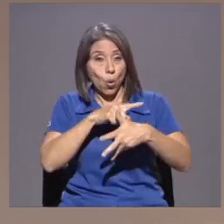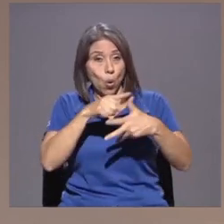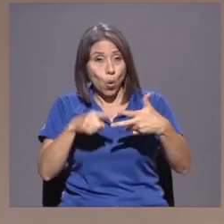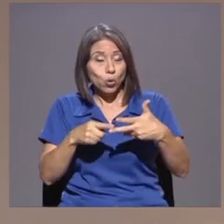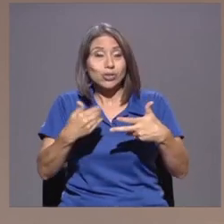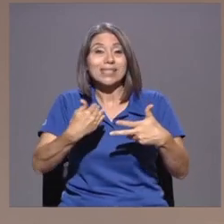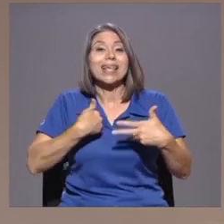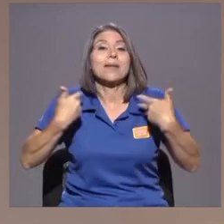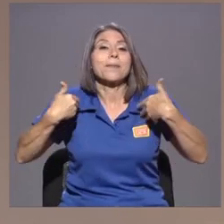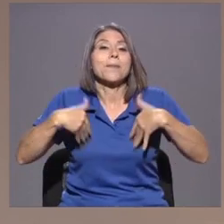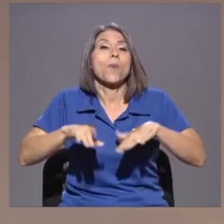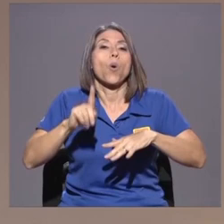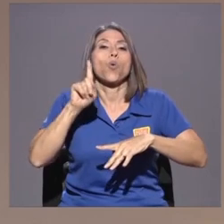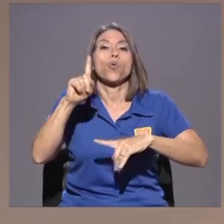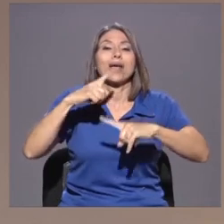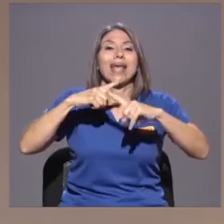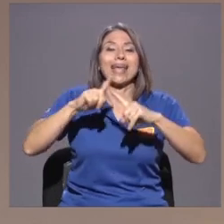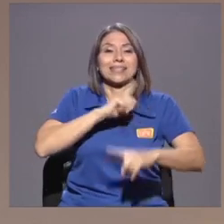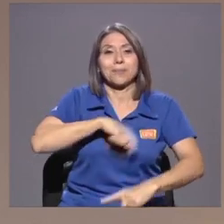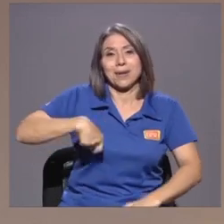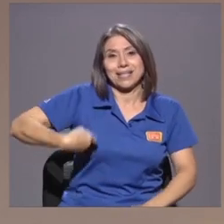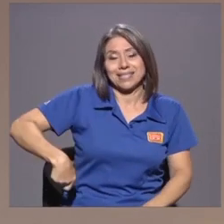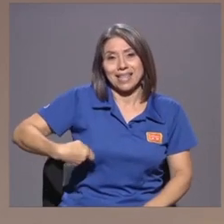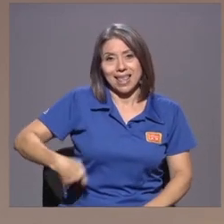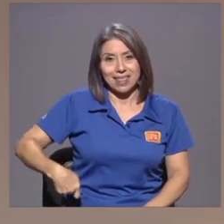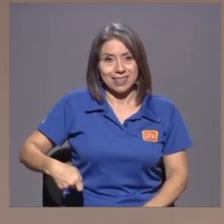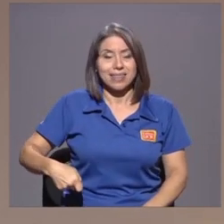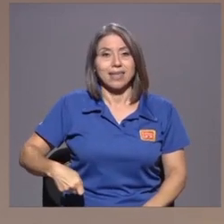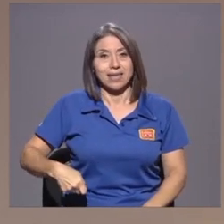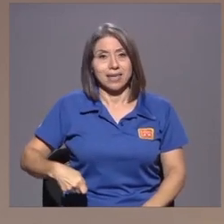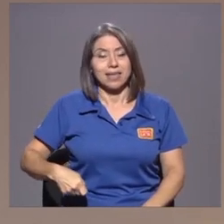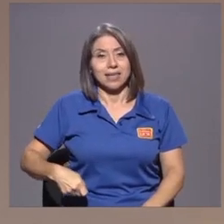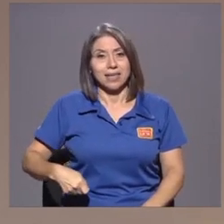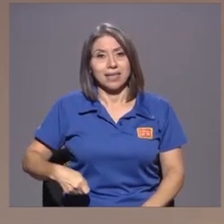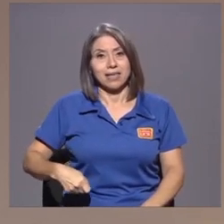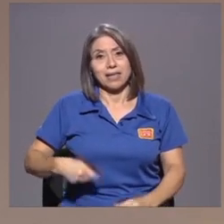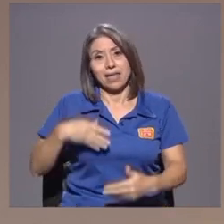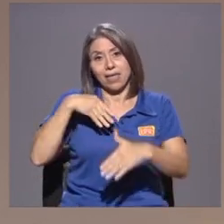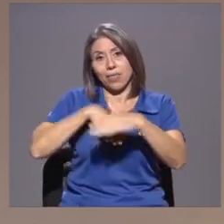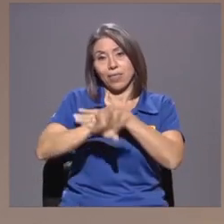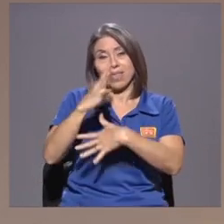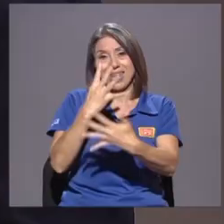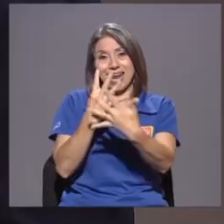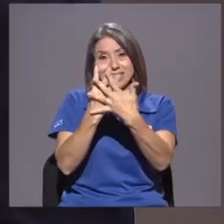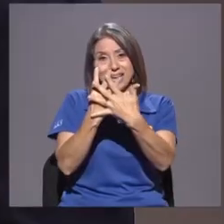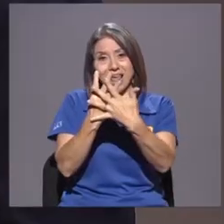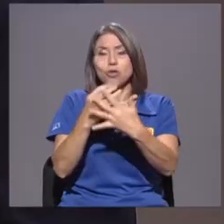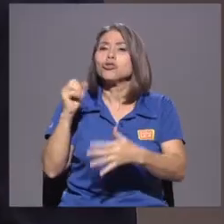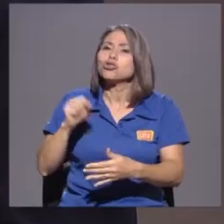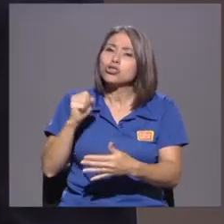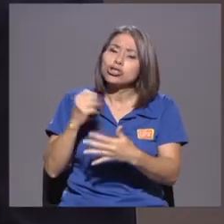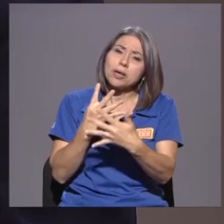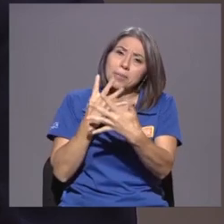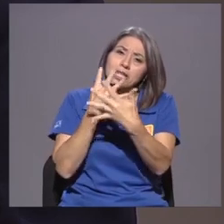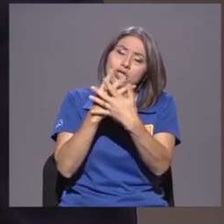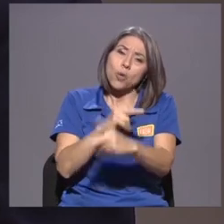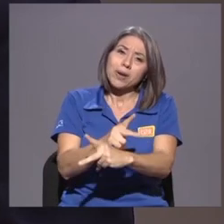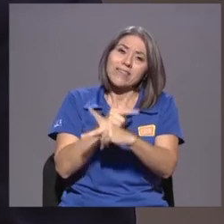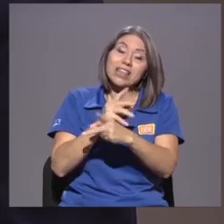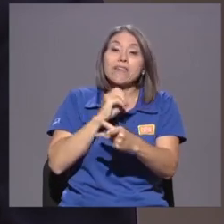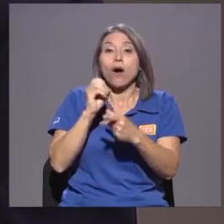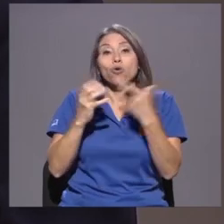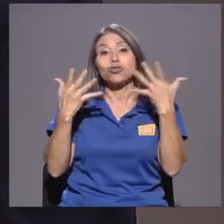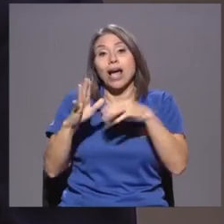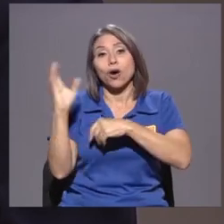presidente detrás de o encarcelado si sea en prisión preventiva ya condenado pero